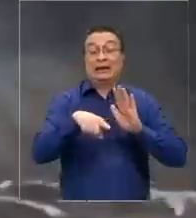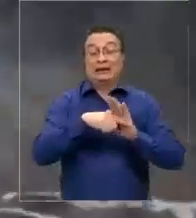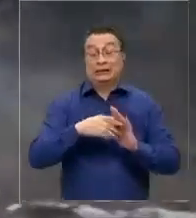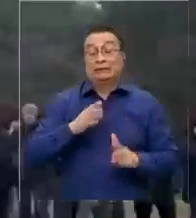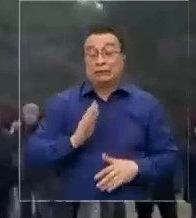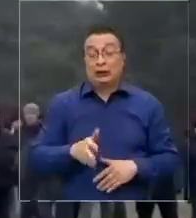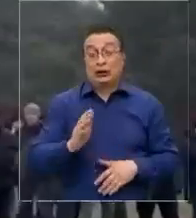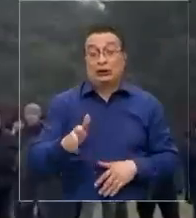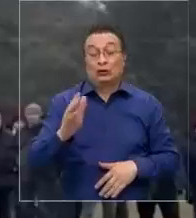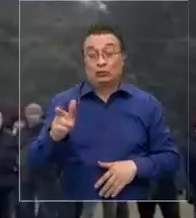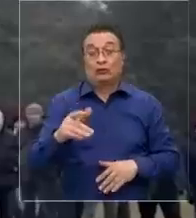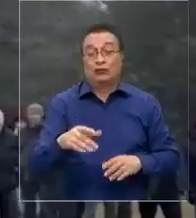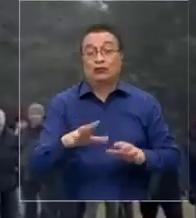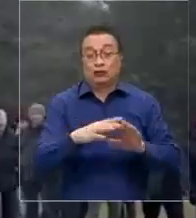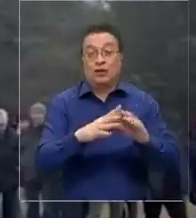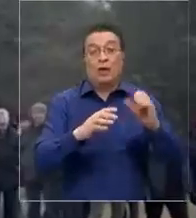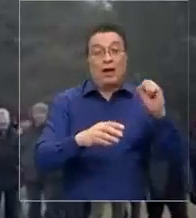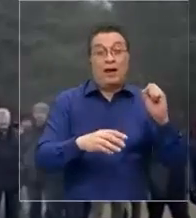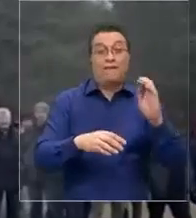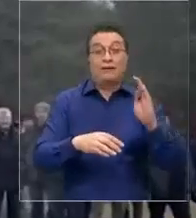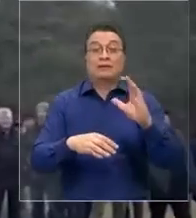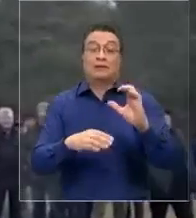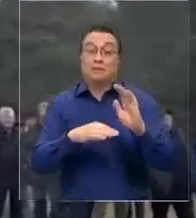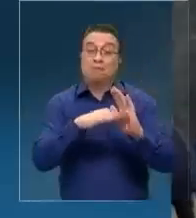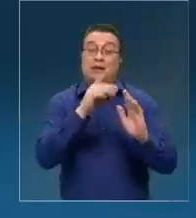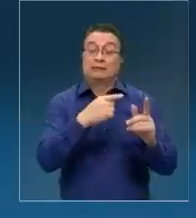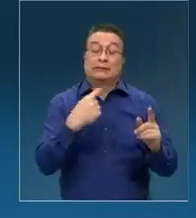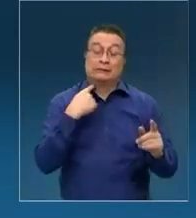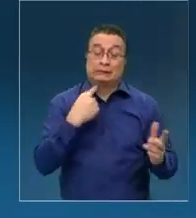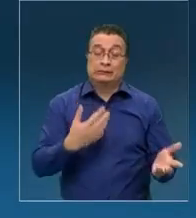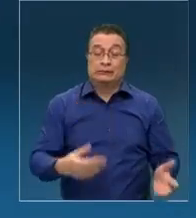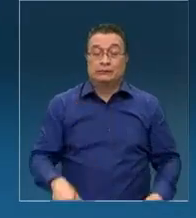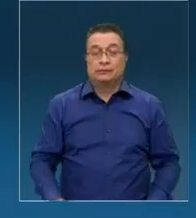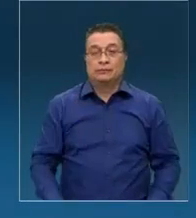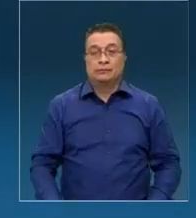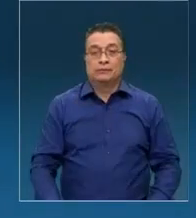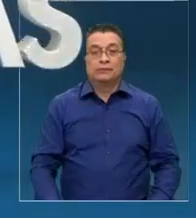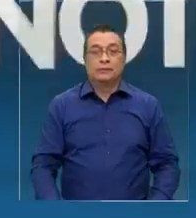al menos en los fondos más riesgosos.